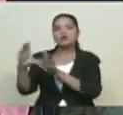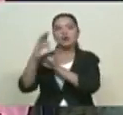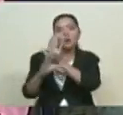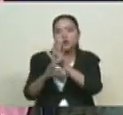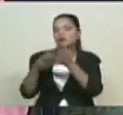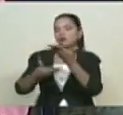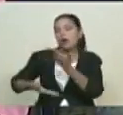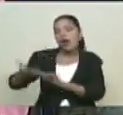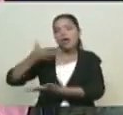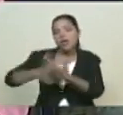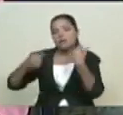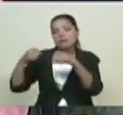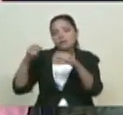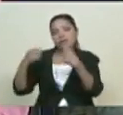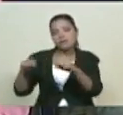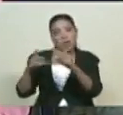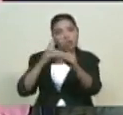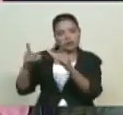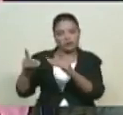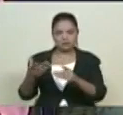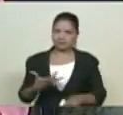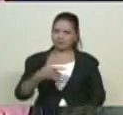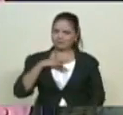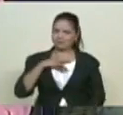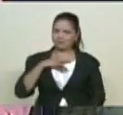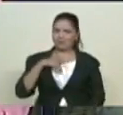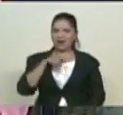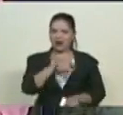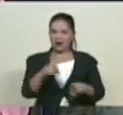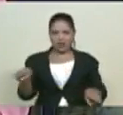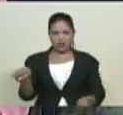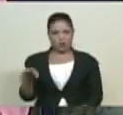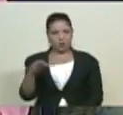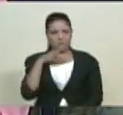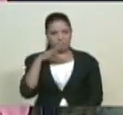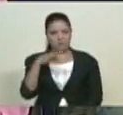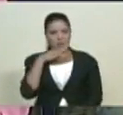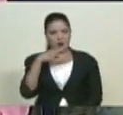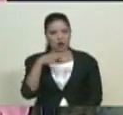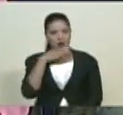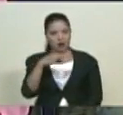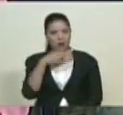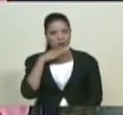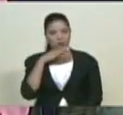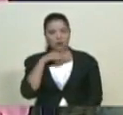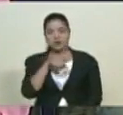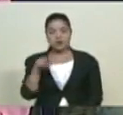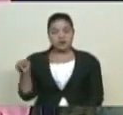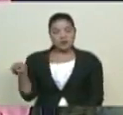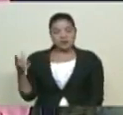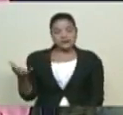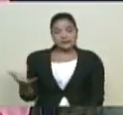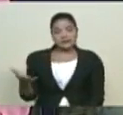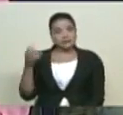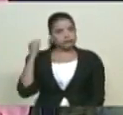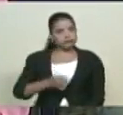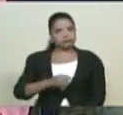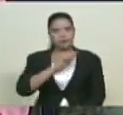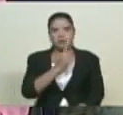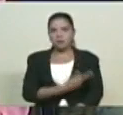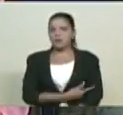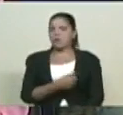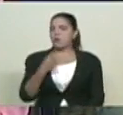de diálogo. Así estarán ellos de bravos, y así estarán ellos de con una tendencia, con un